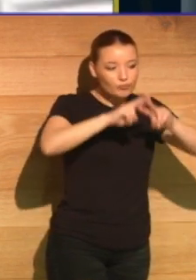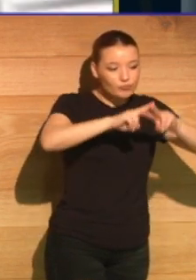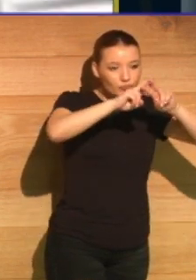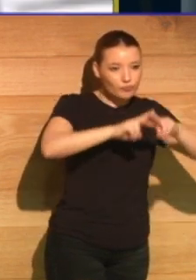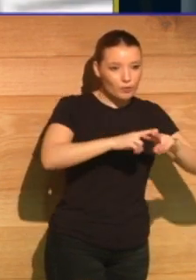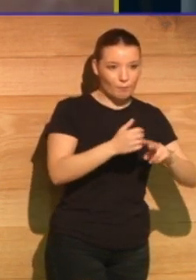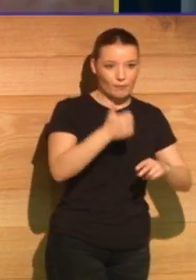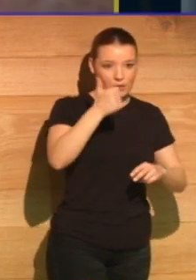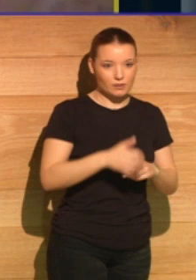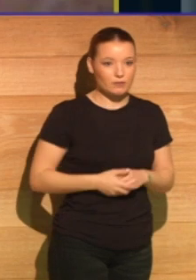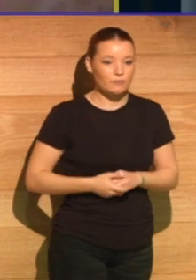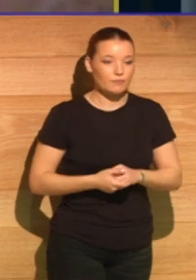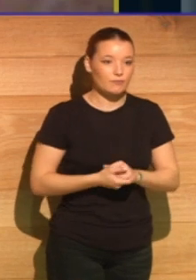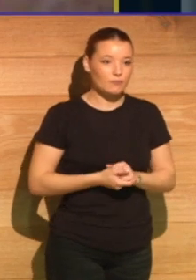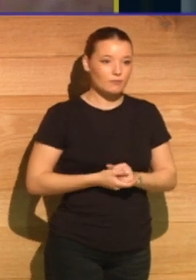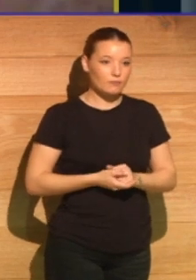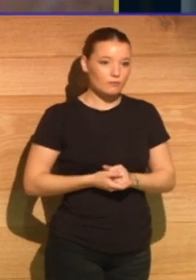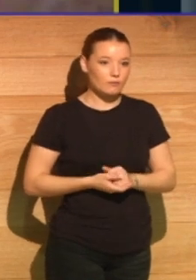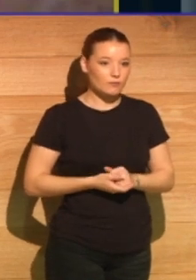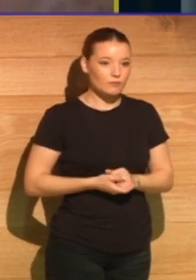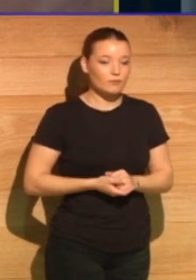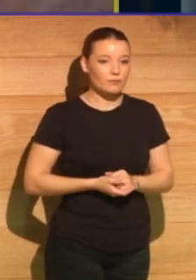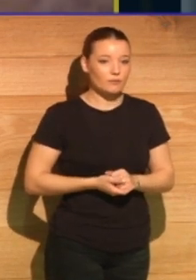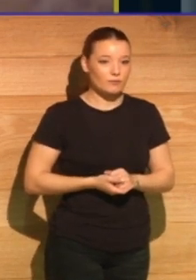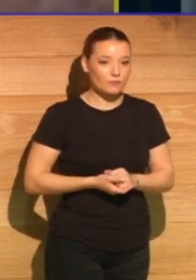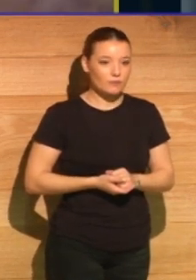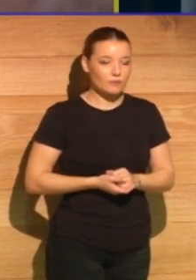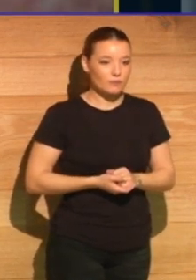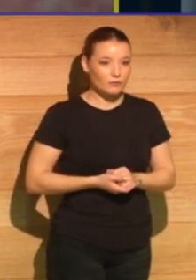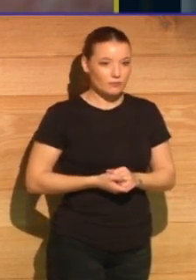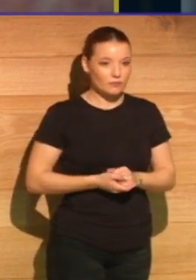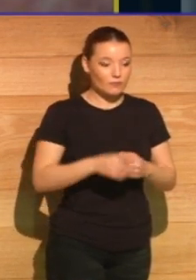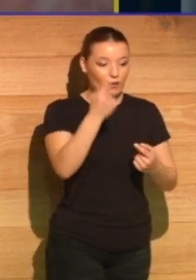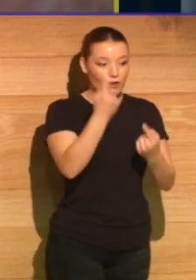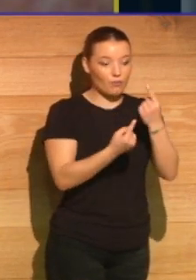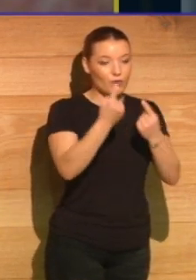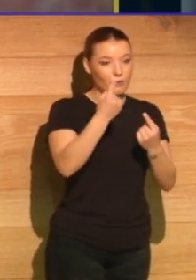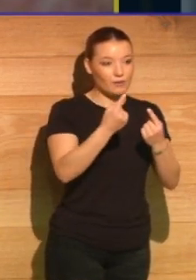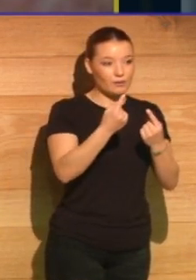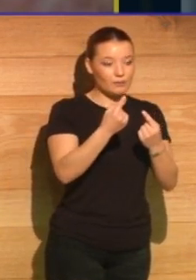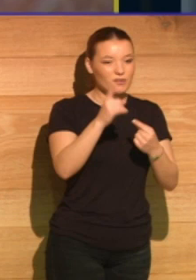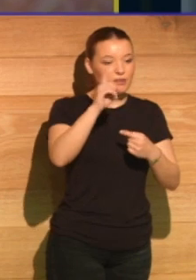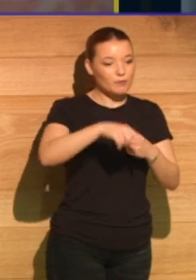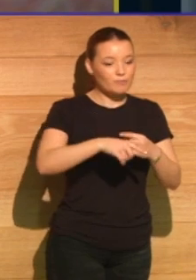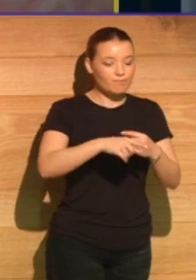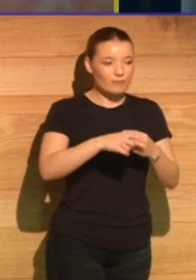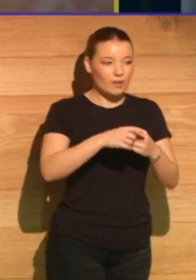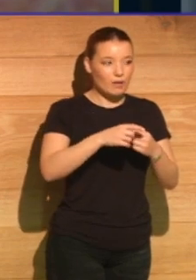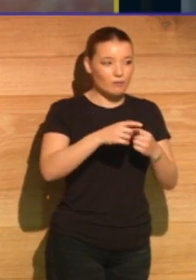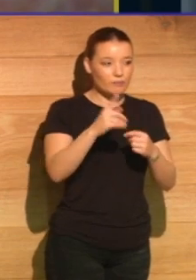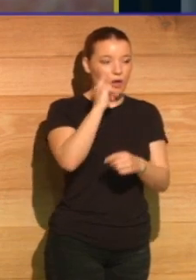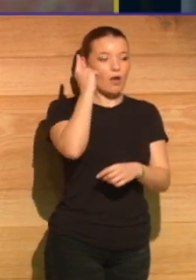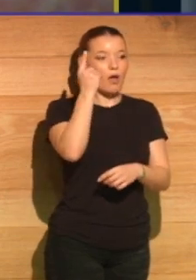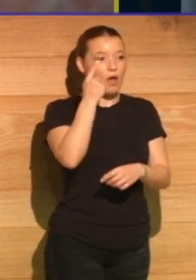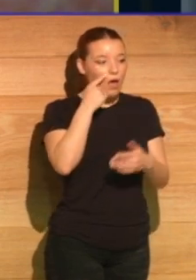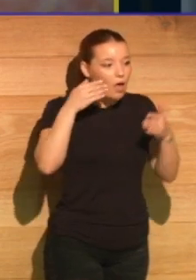de esa persona, de ese descubrimiento a veces, porque a veces también se centra en los descubrimientos, en sus aportaciones